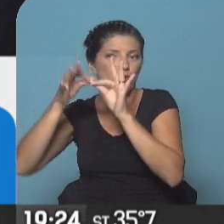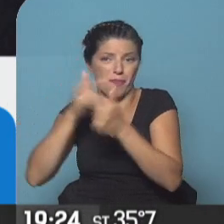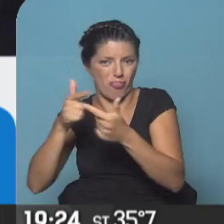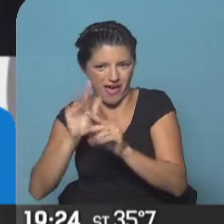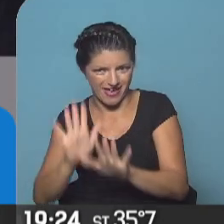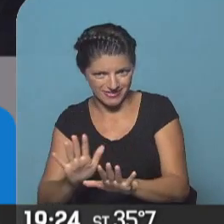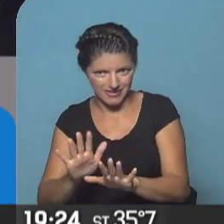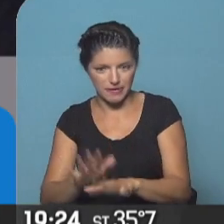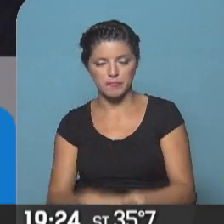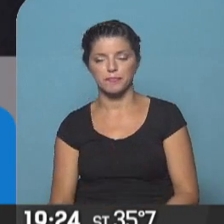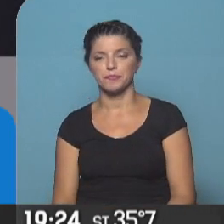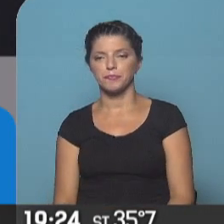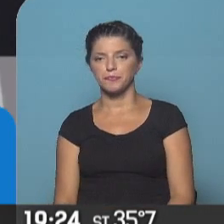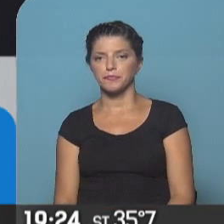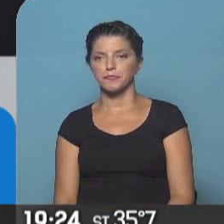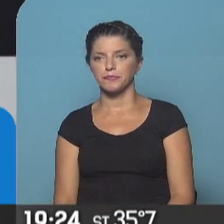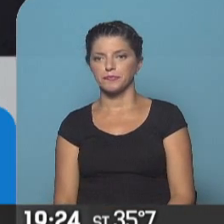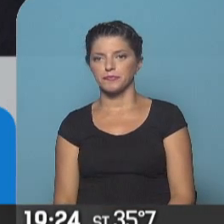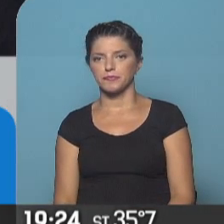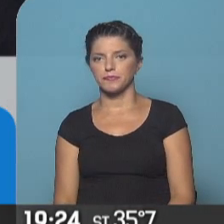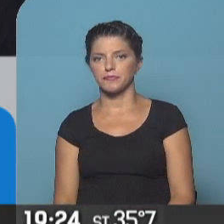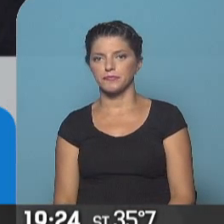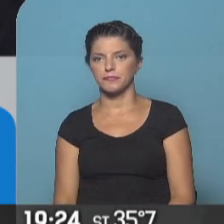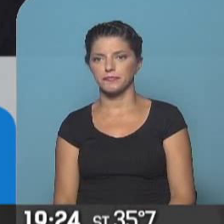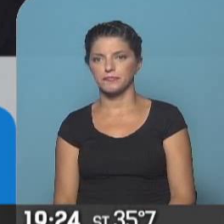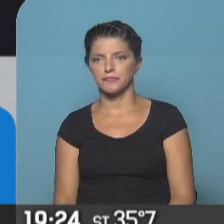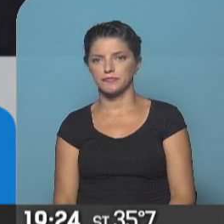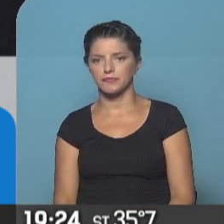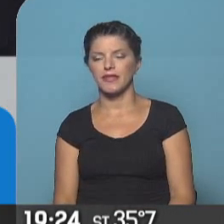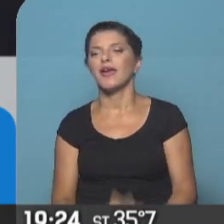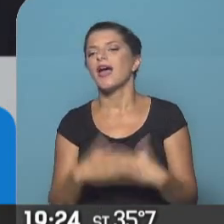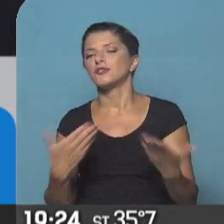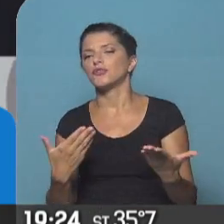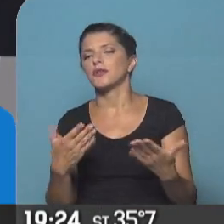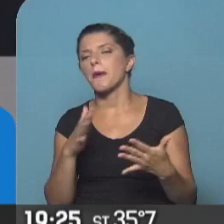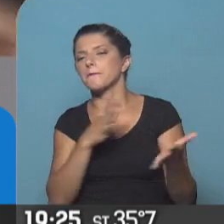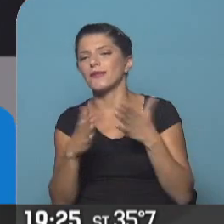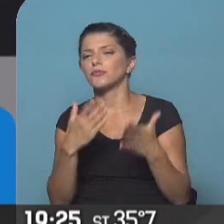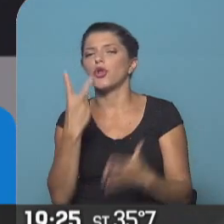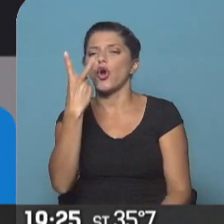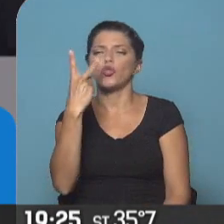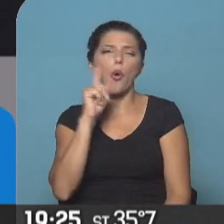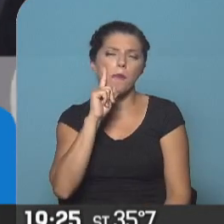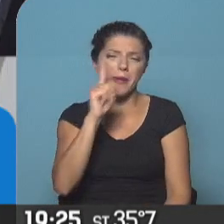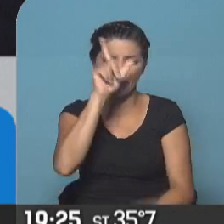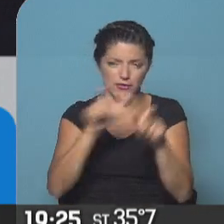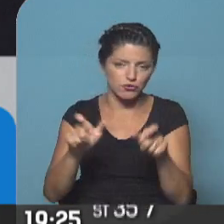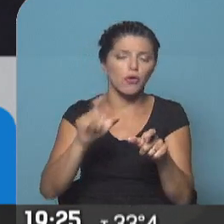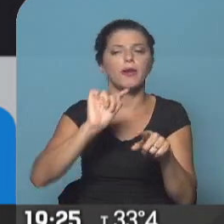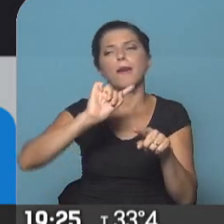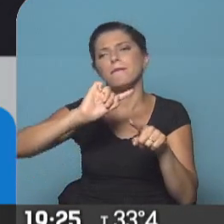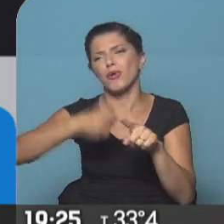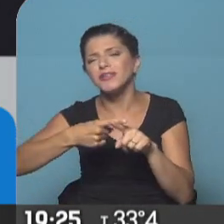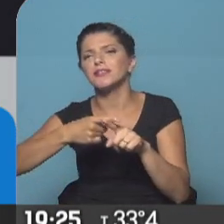La grieta, digo yo, que lo quieren poner al Papa, no son más de 2.000 personas las que, entre políticos,